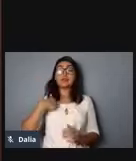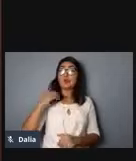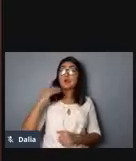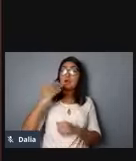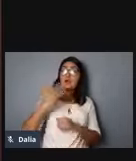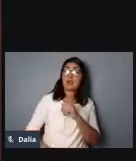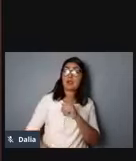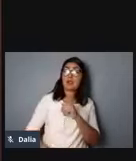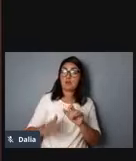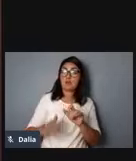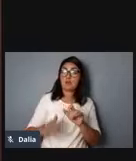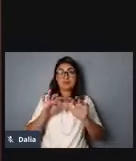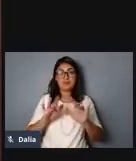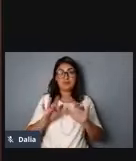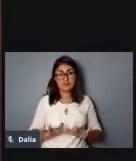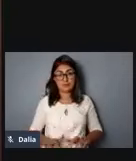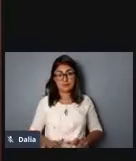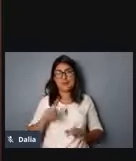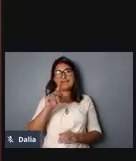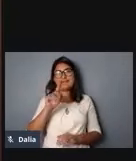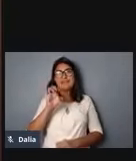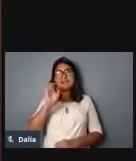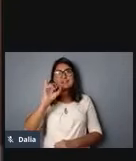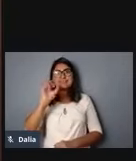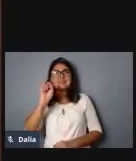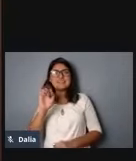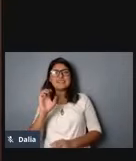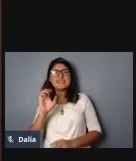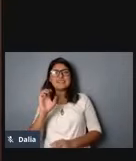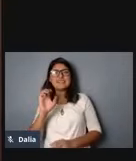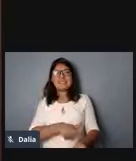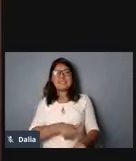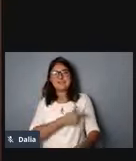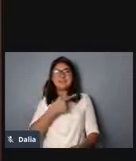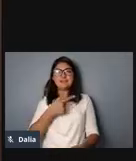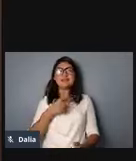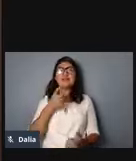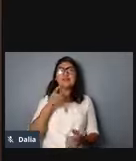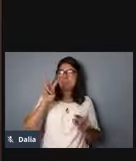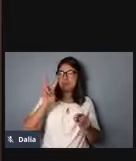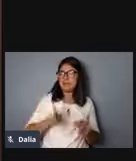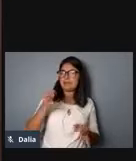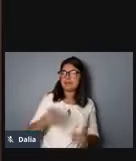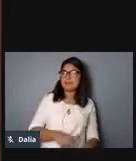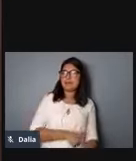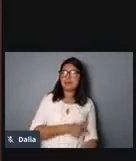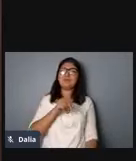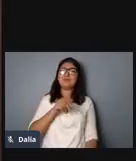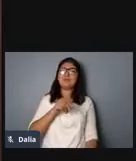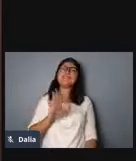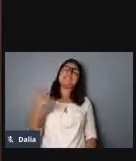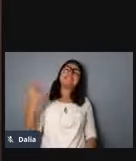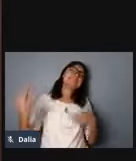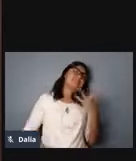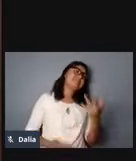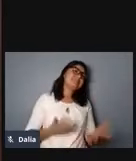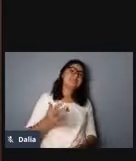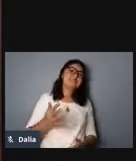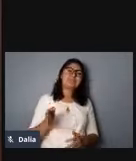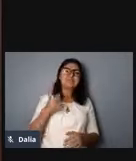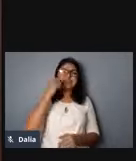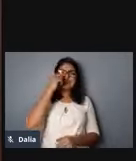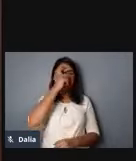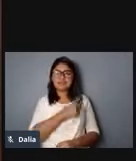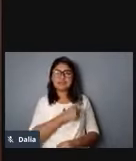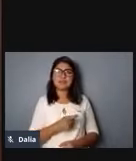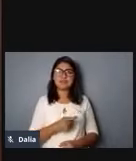tan grande, pues, que no es tanto, pero parece tan grande, no lo voy a hacer por obediencia a nadie o por obligación de